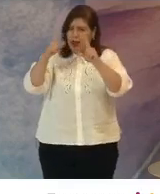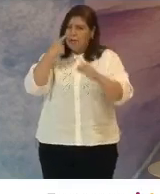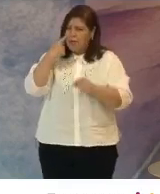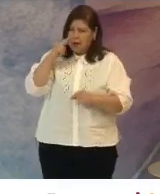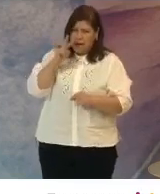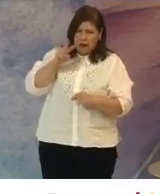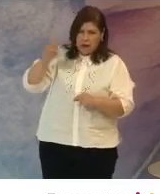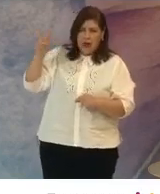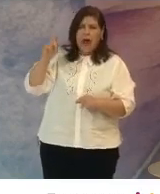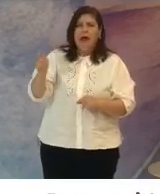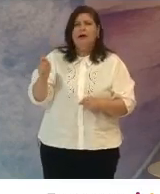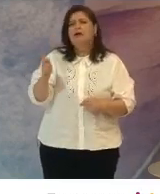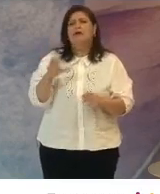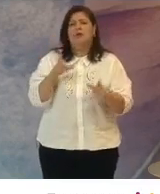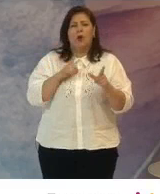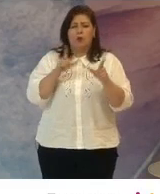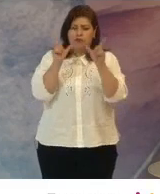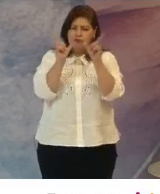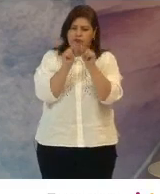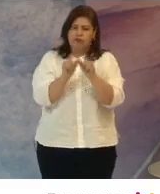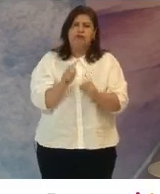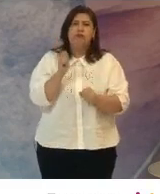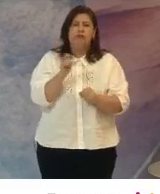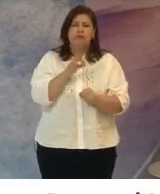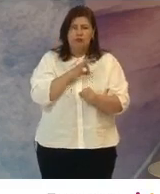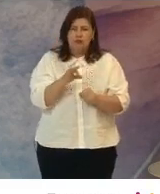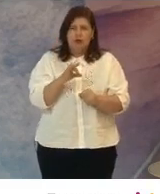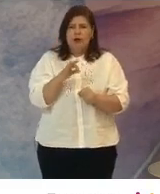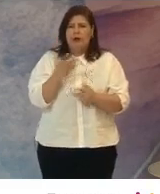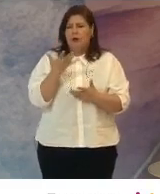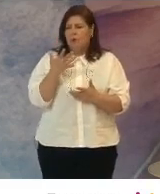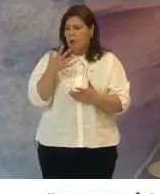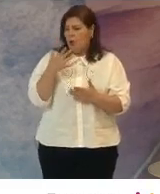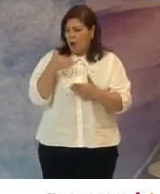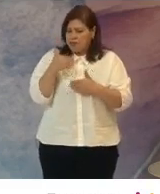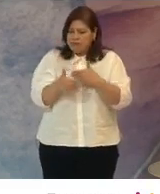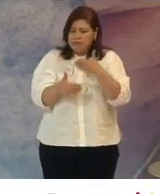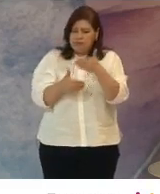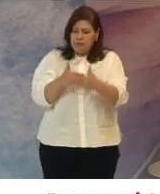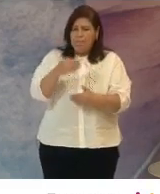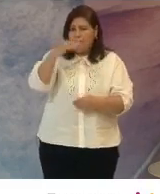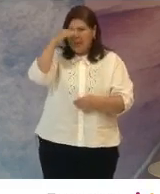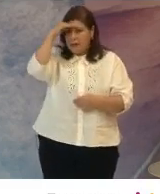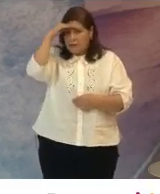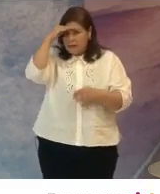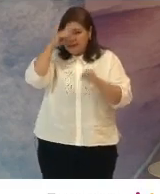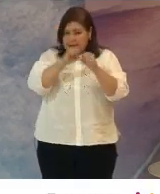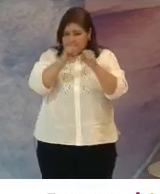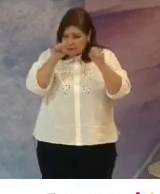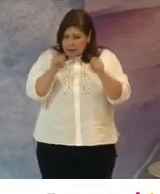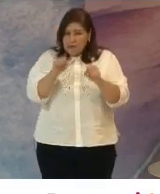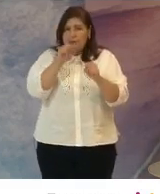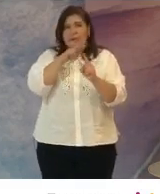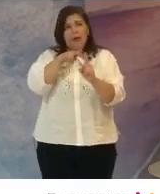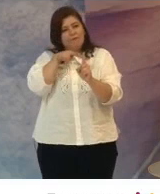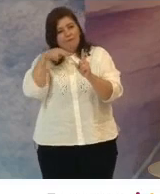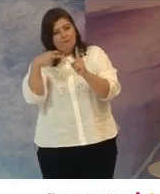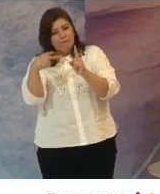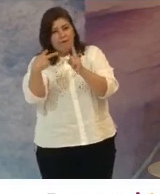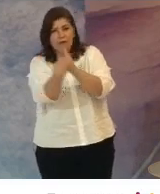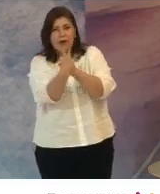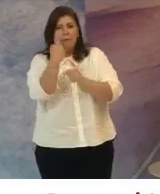nos resume la evolución del pensamiento sistémico y los enfoques